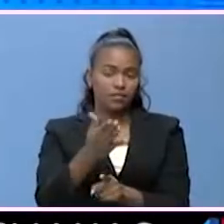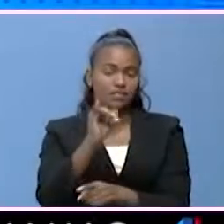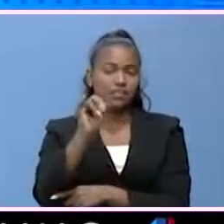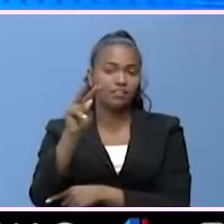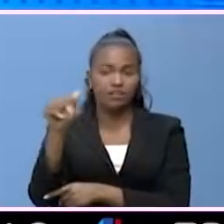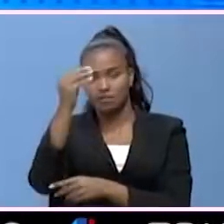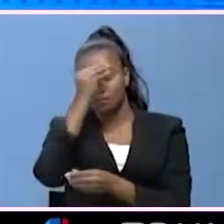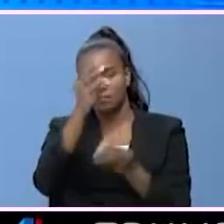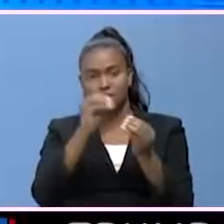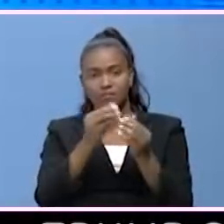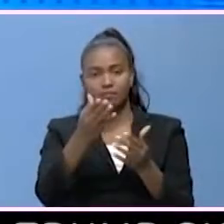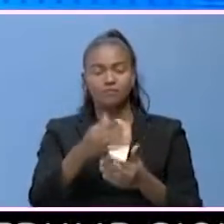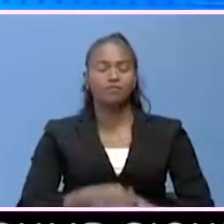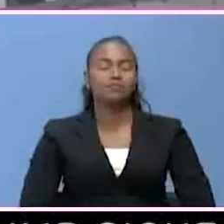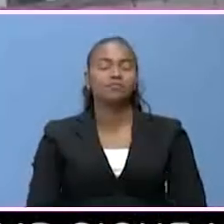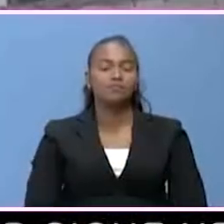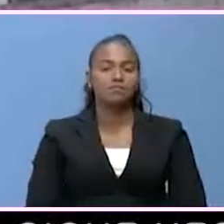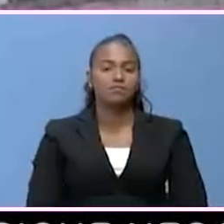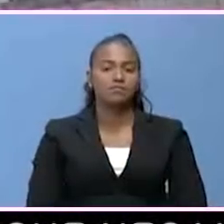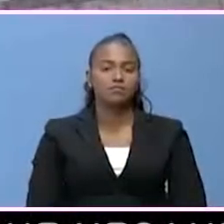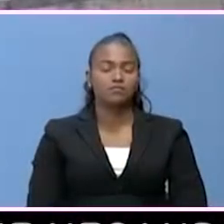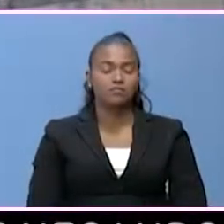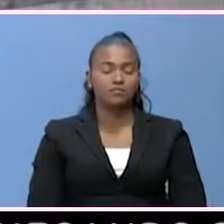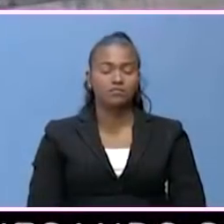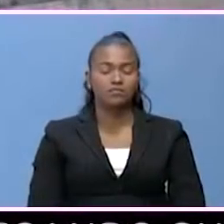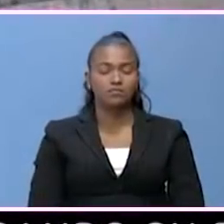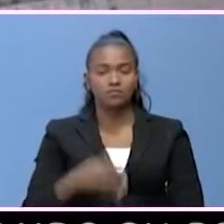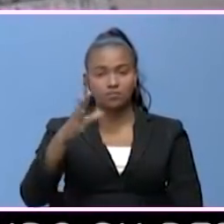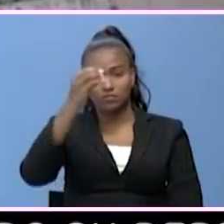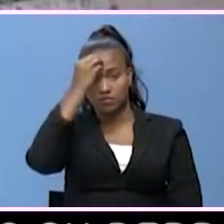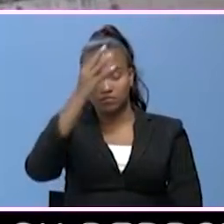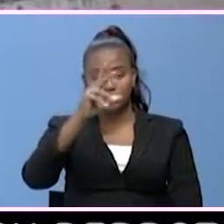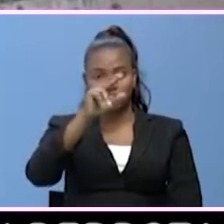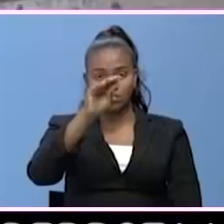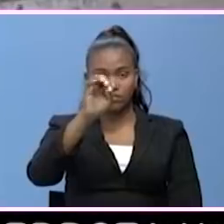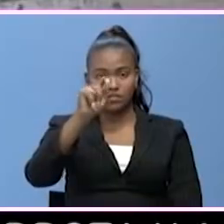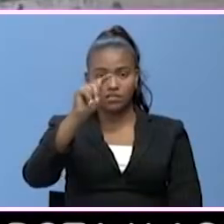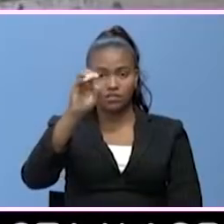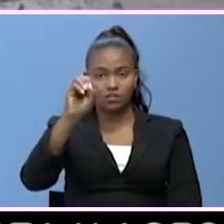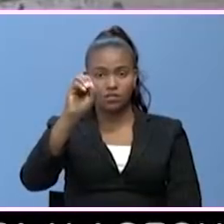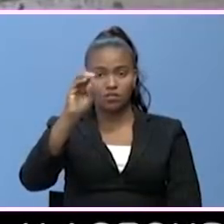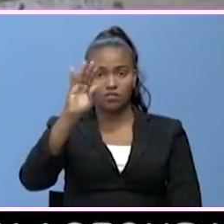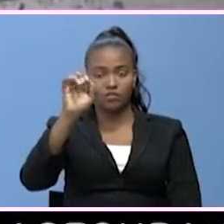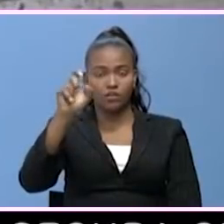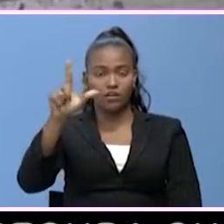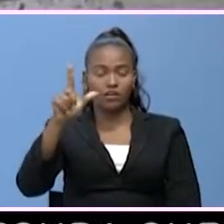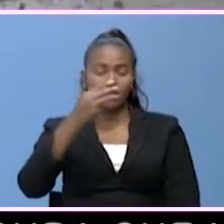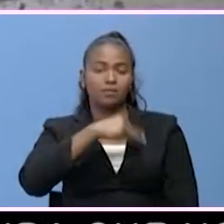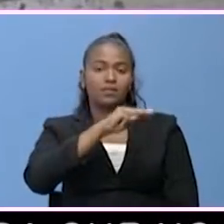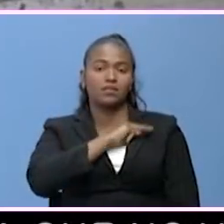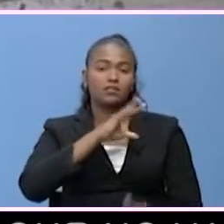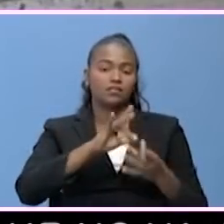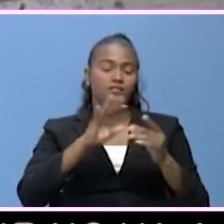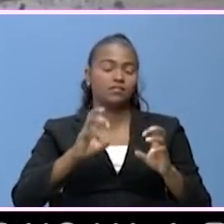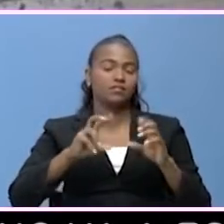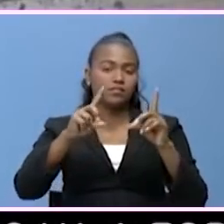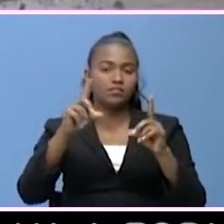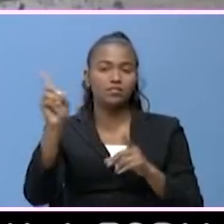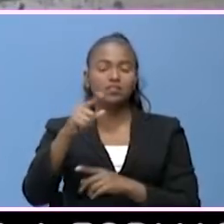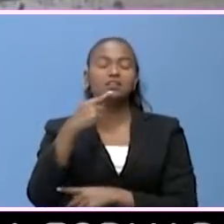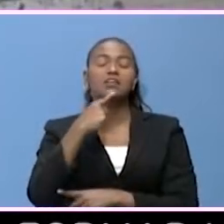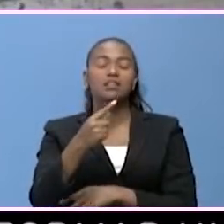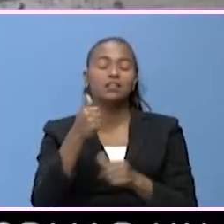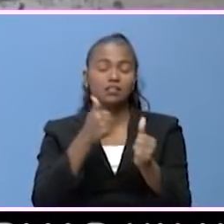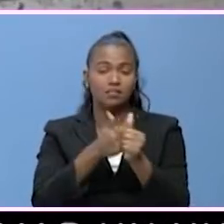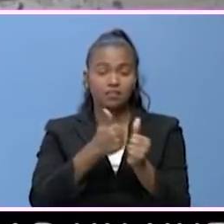Silvia Infante nos cuenta los detalles. Así lo informó Roberto Fulcar, ministro de Educación, quien aseguró que está listo